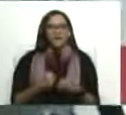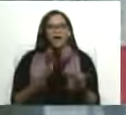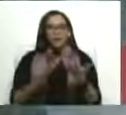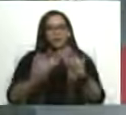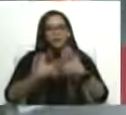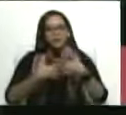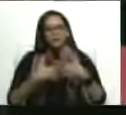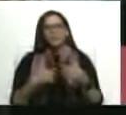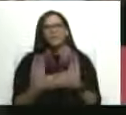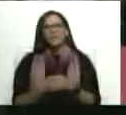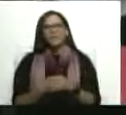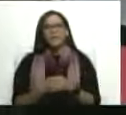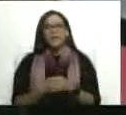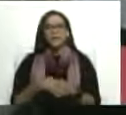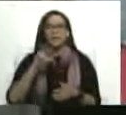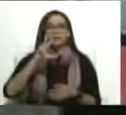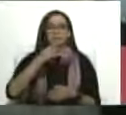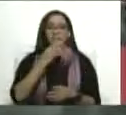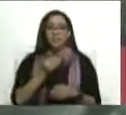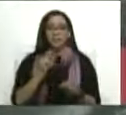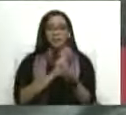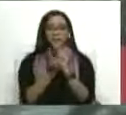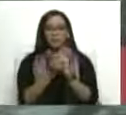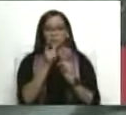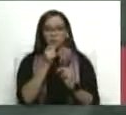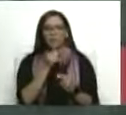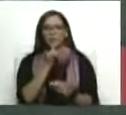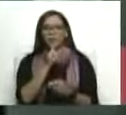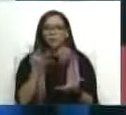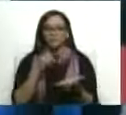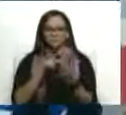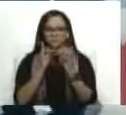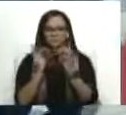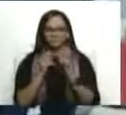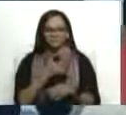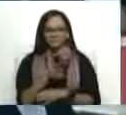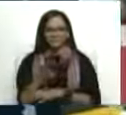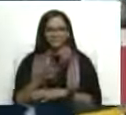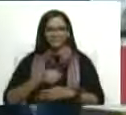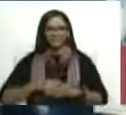referéndum consultivo el próximo 3 de diciembre. Nosotros con esta información retornamos el pase contigo a los estudios. Adelante.